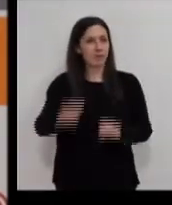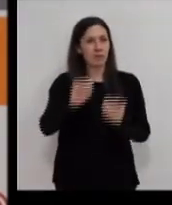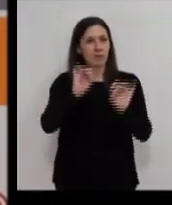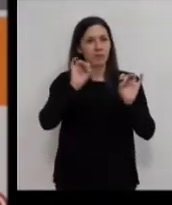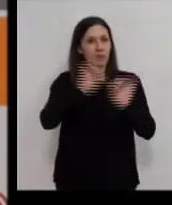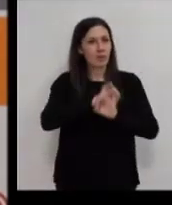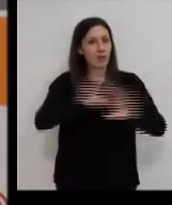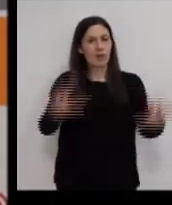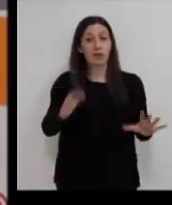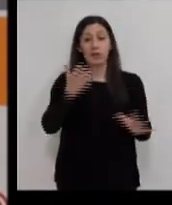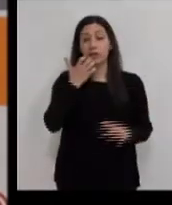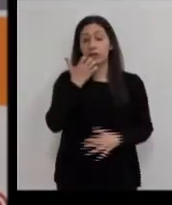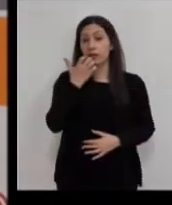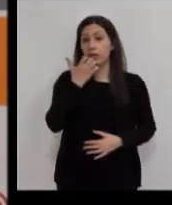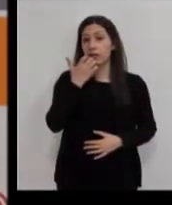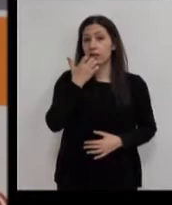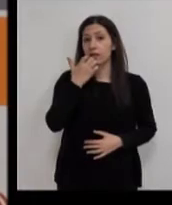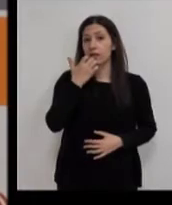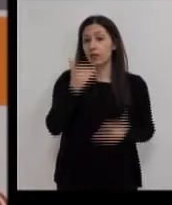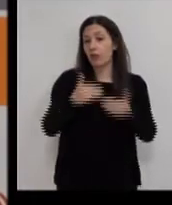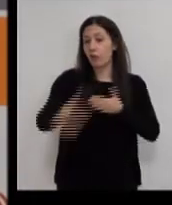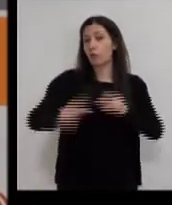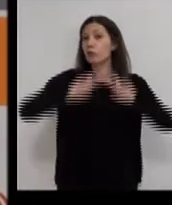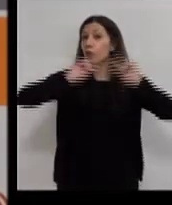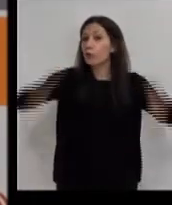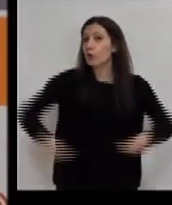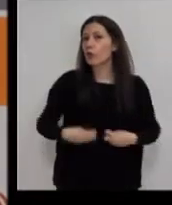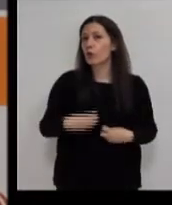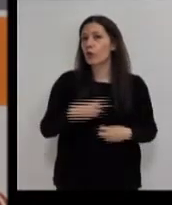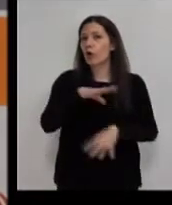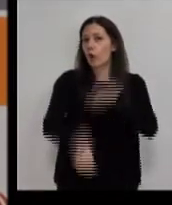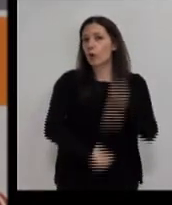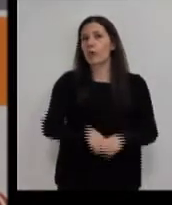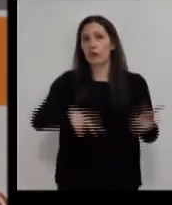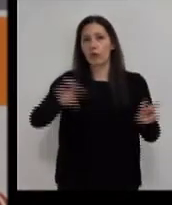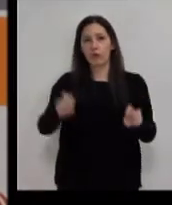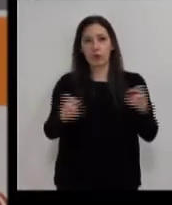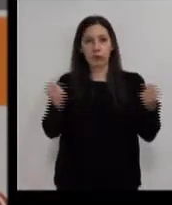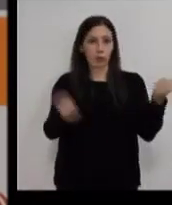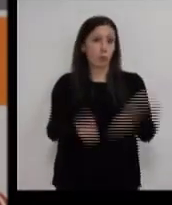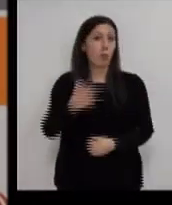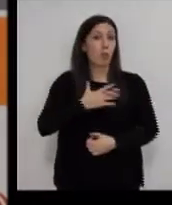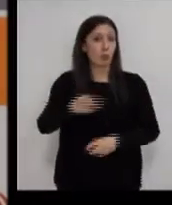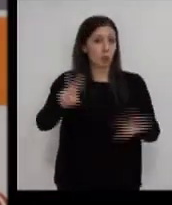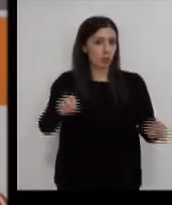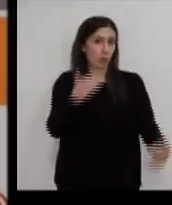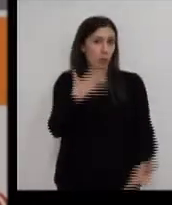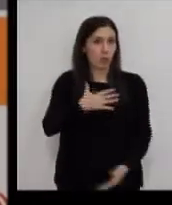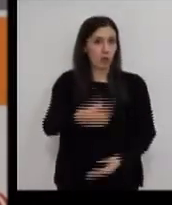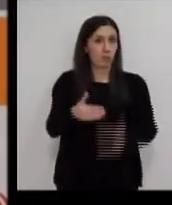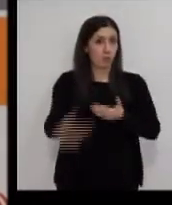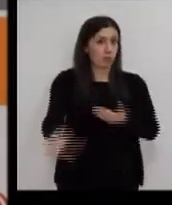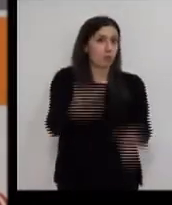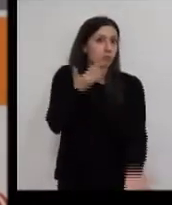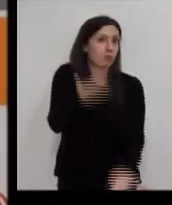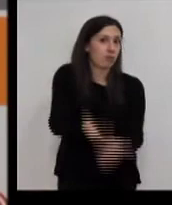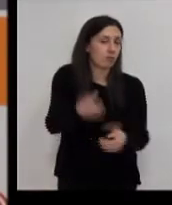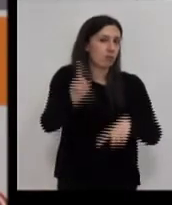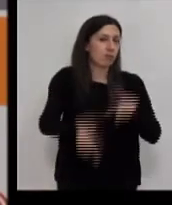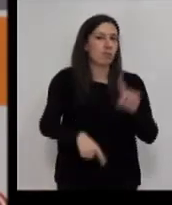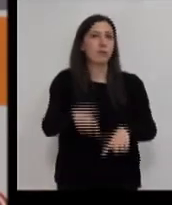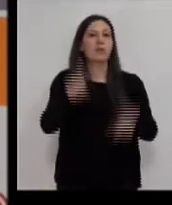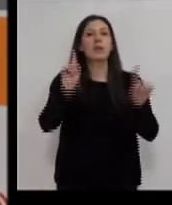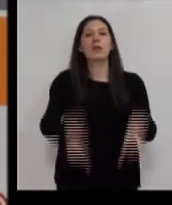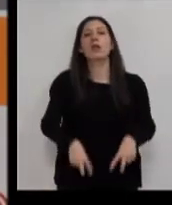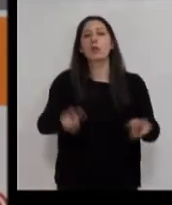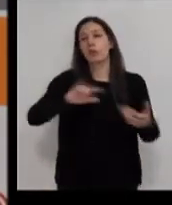lo defendemos, esa propuesta de que ahí sí que además, si hay una renovación de flota, es uno de los temas que se